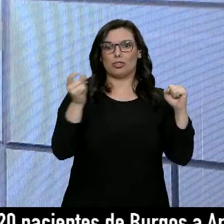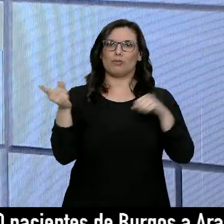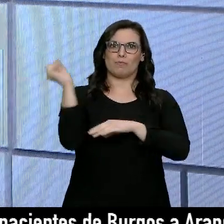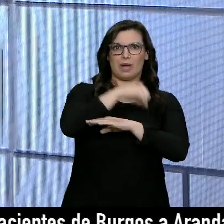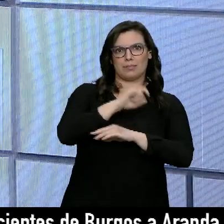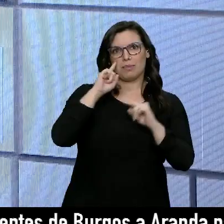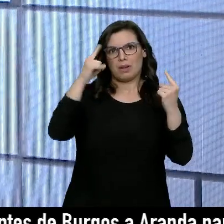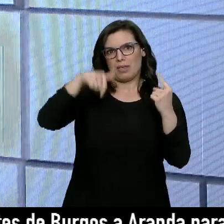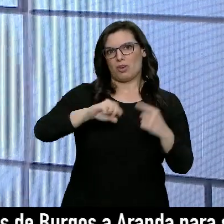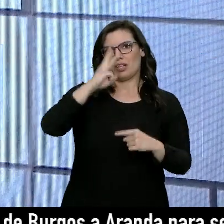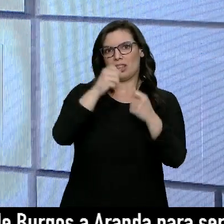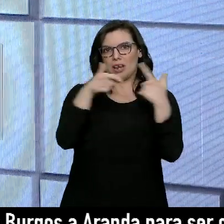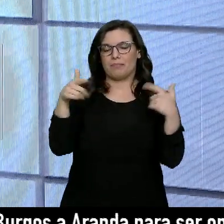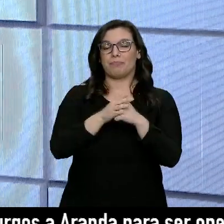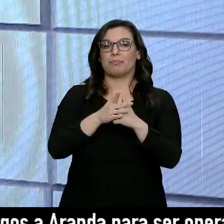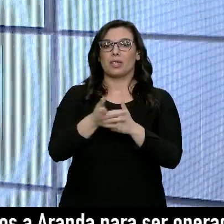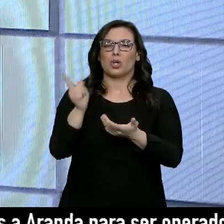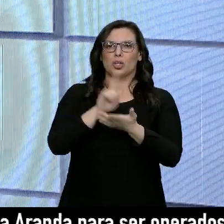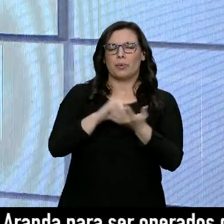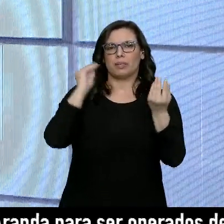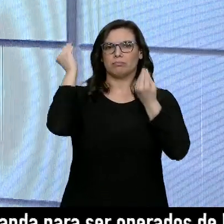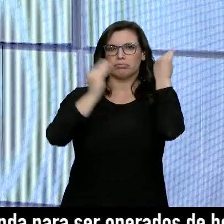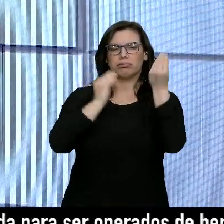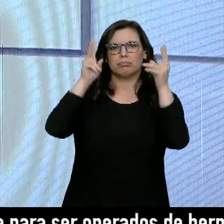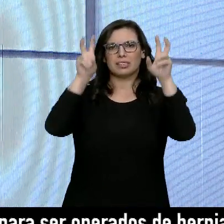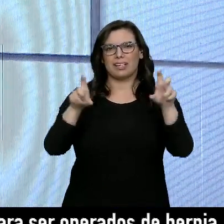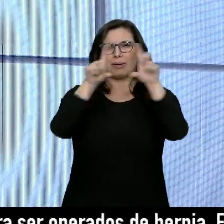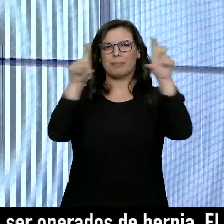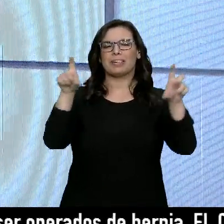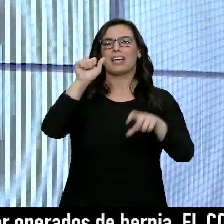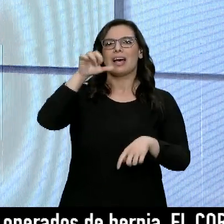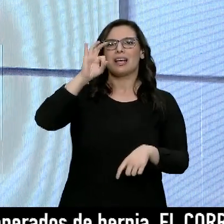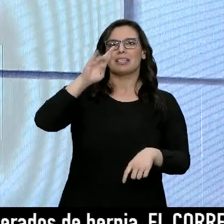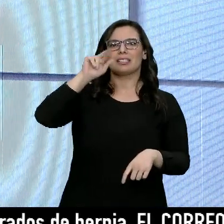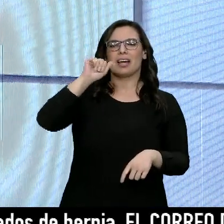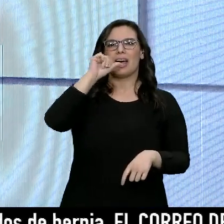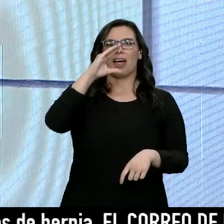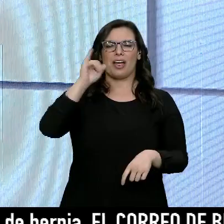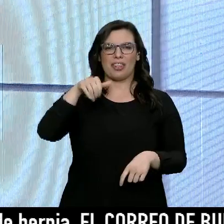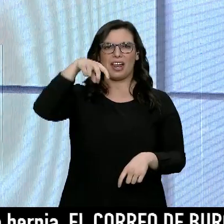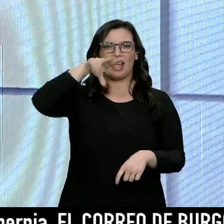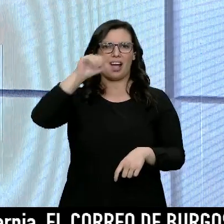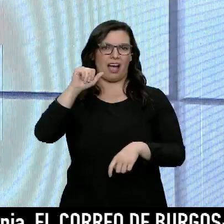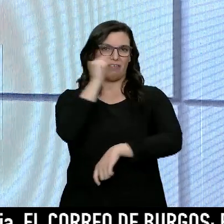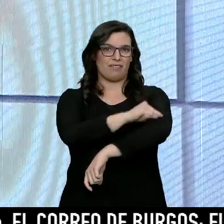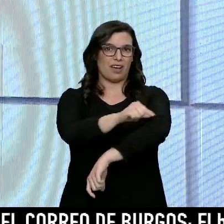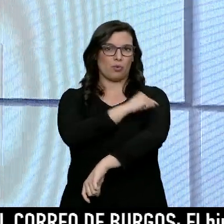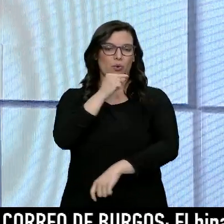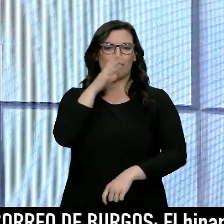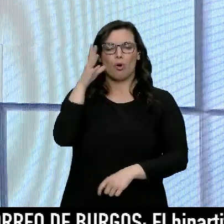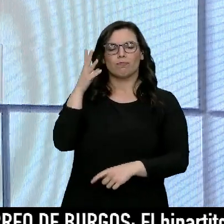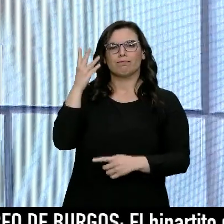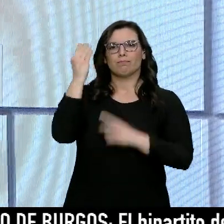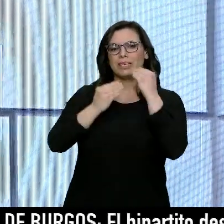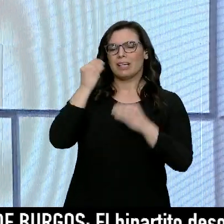y seguimos a vueltas con la vacuna de AstraZeneca. Las comunidades siguen sin ponerse de acuerdo sobre a partir de qué edad no se debe administrar